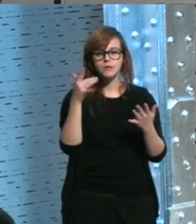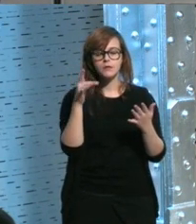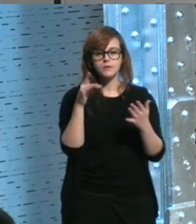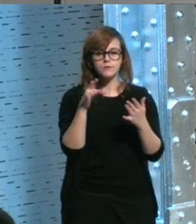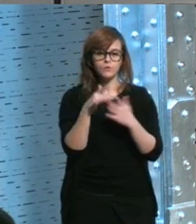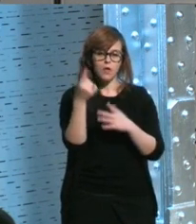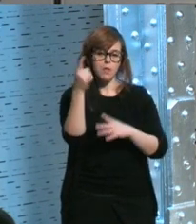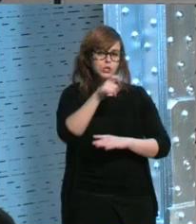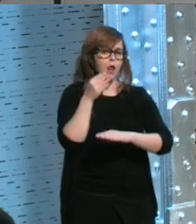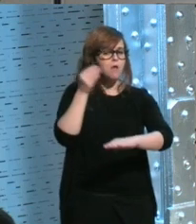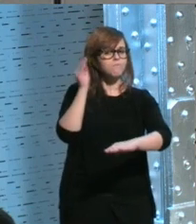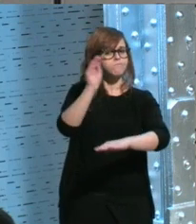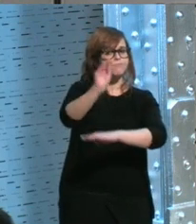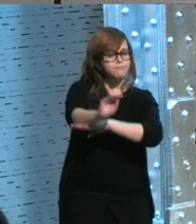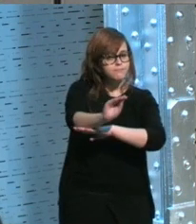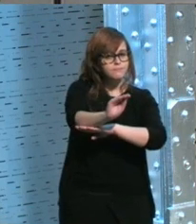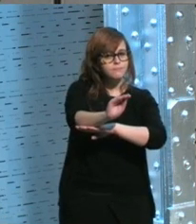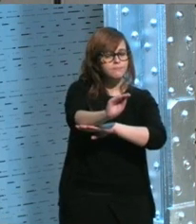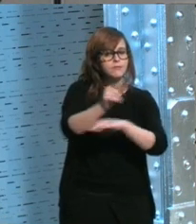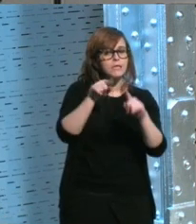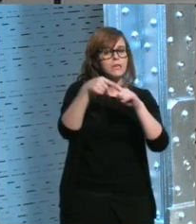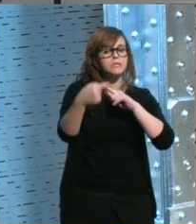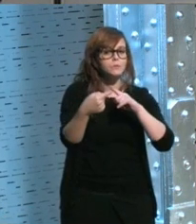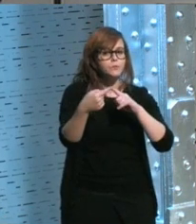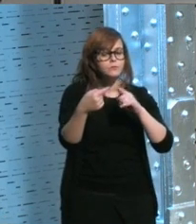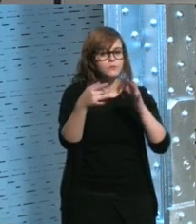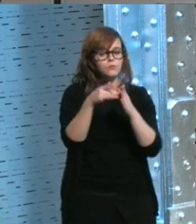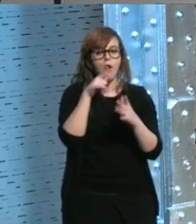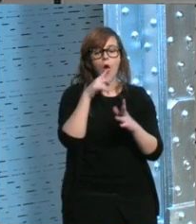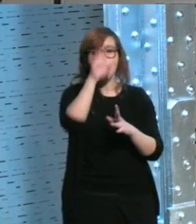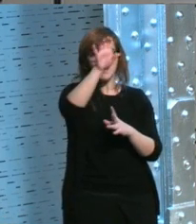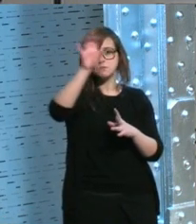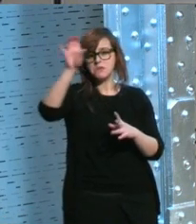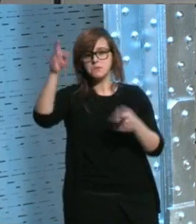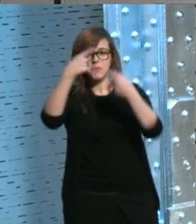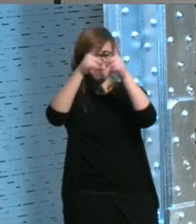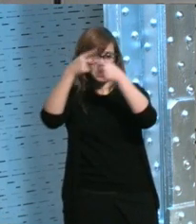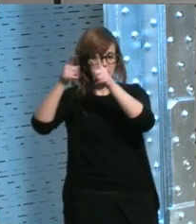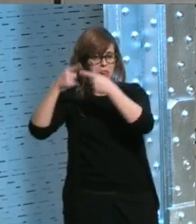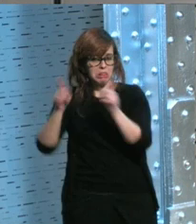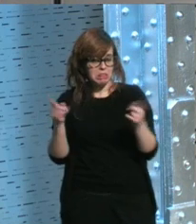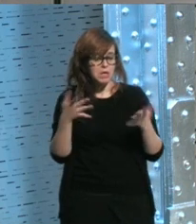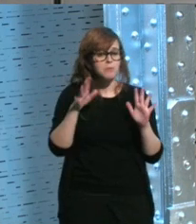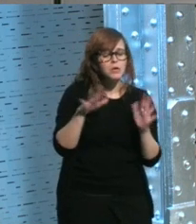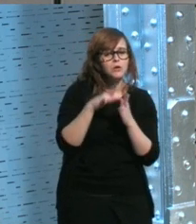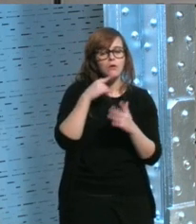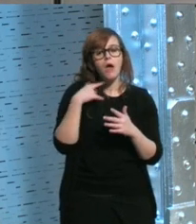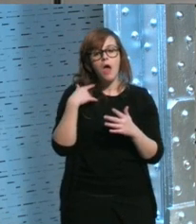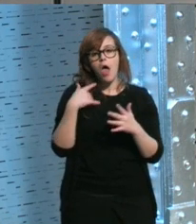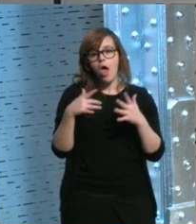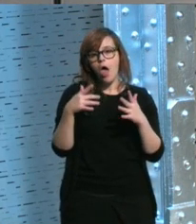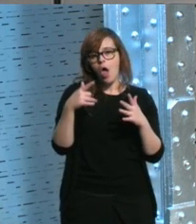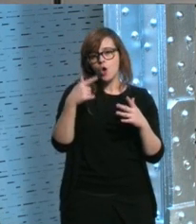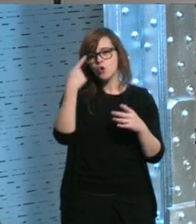investors, y eso varía de un país a otro. Pero al lado de esto,